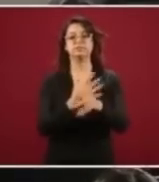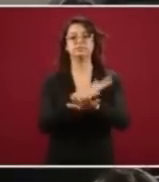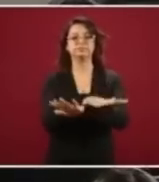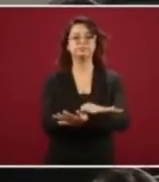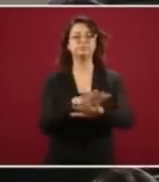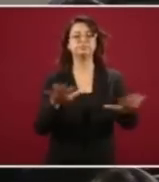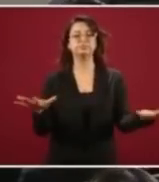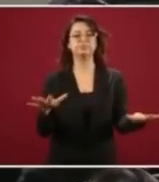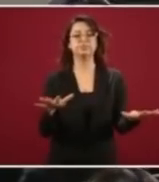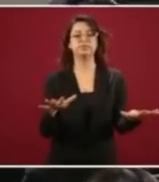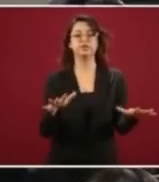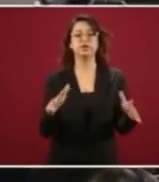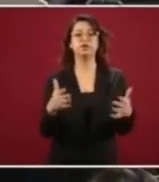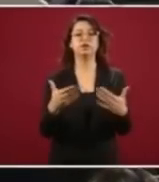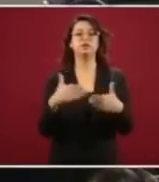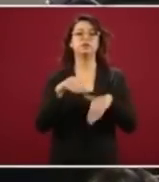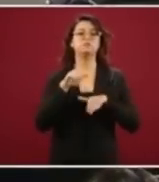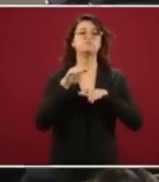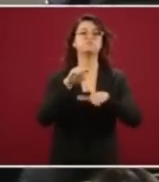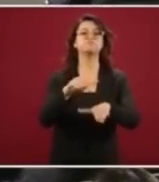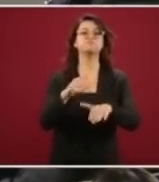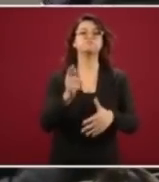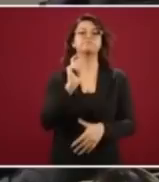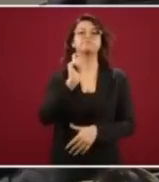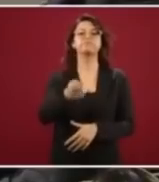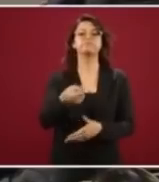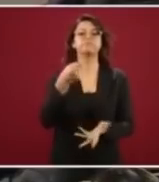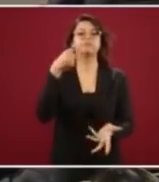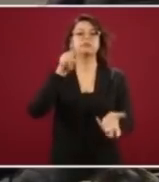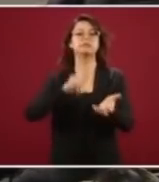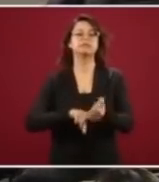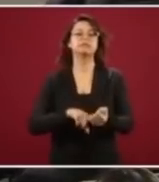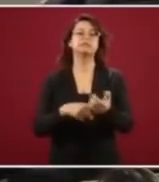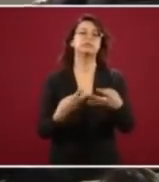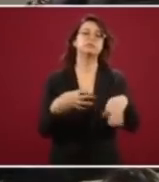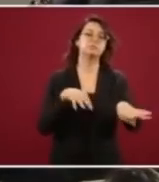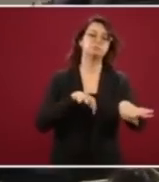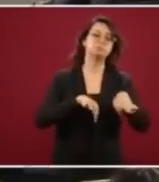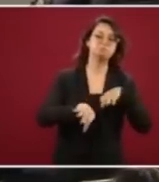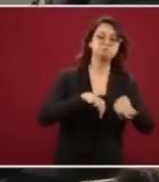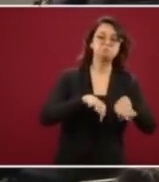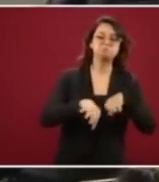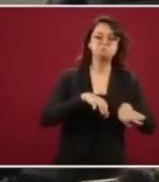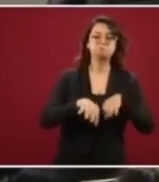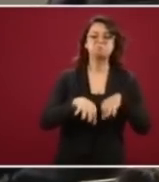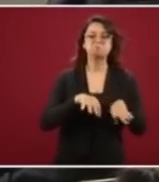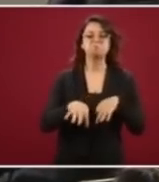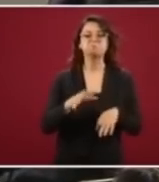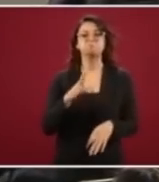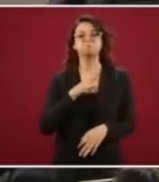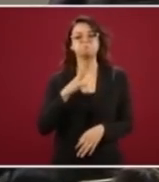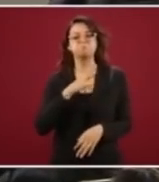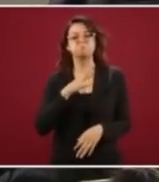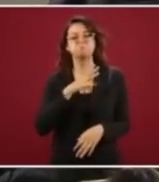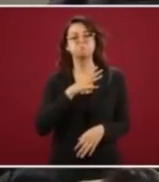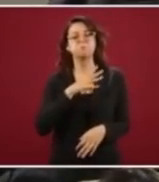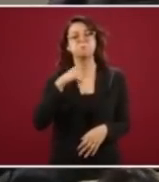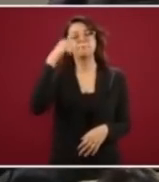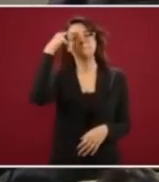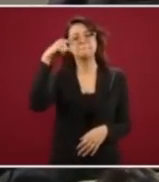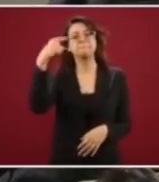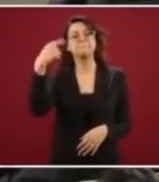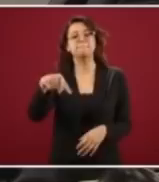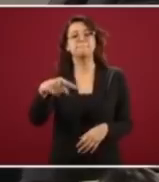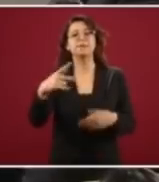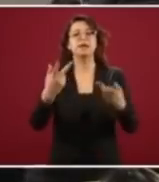informarles sobre el trabajo que se está realizando para recuperar